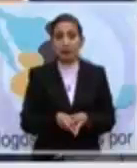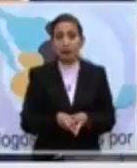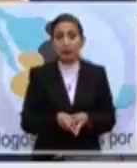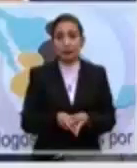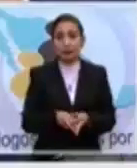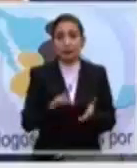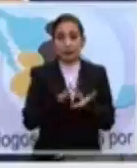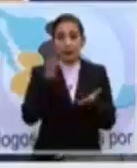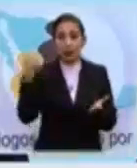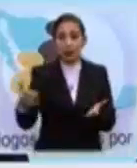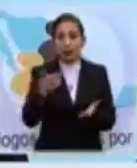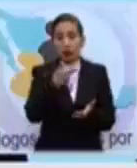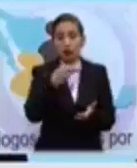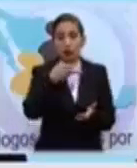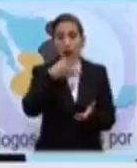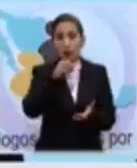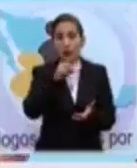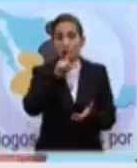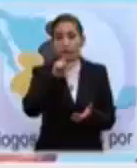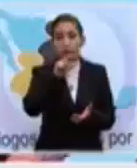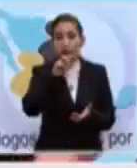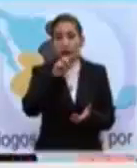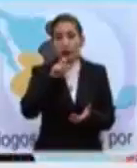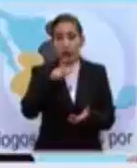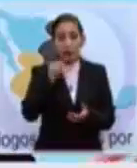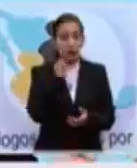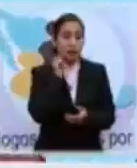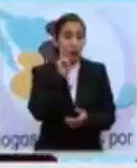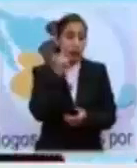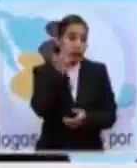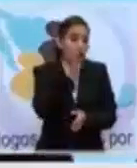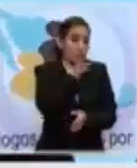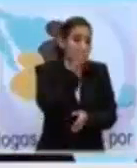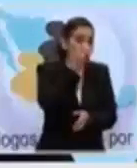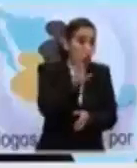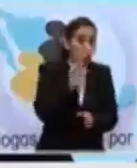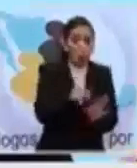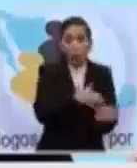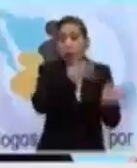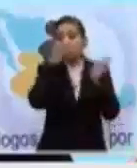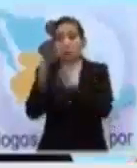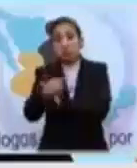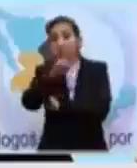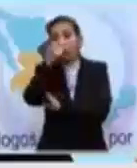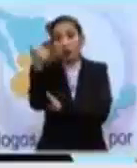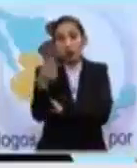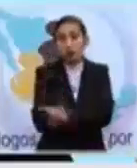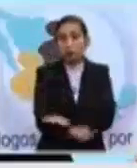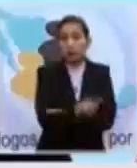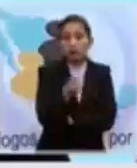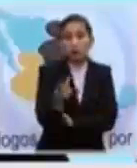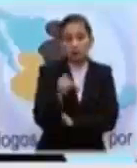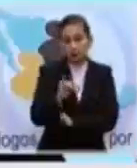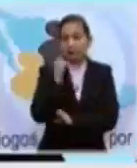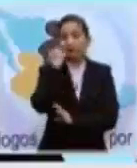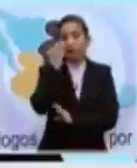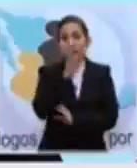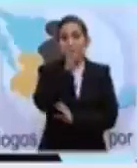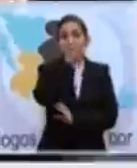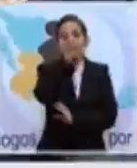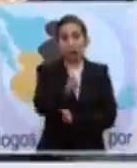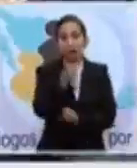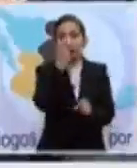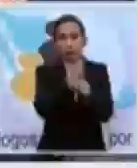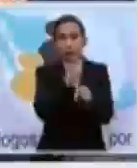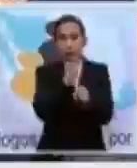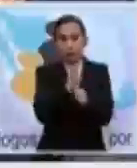Gracias, Gustavo Leal Fernández. Senadora, si quiere responder o damos paso a otra. No, sí quiero otro punto de responder. vista.